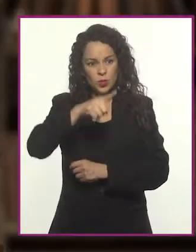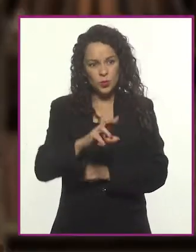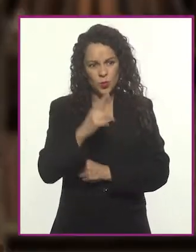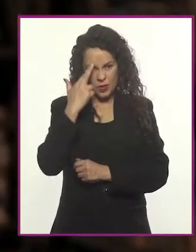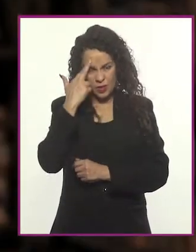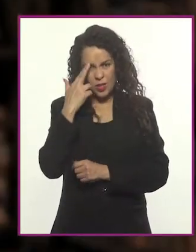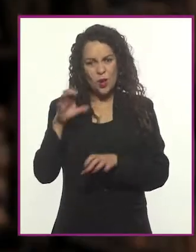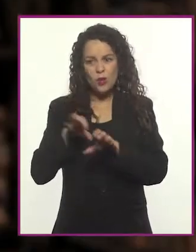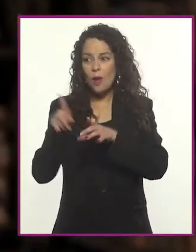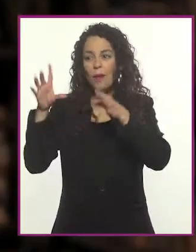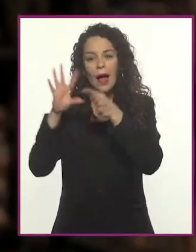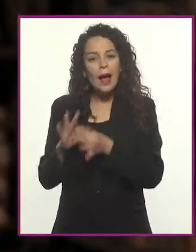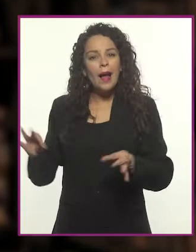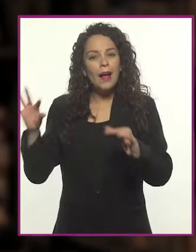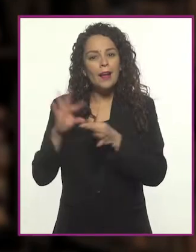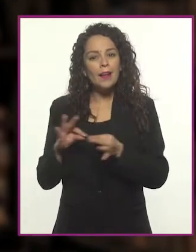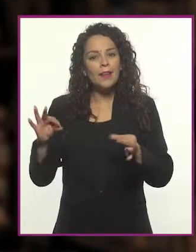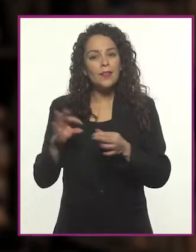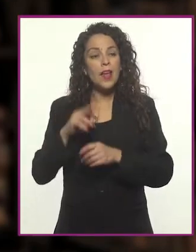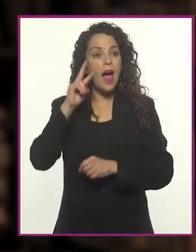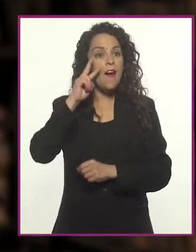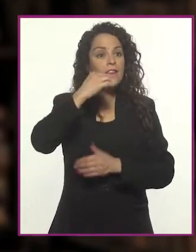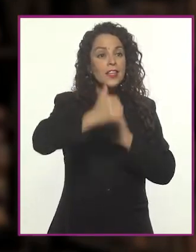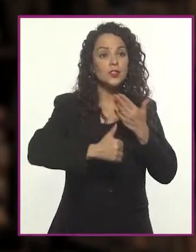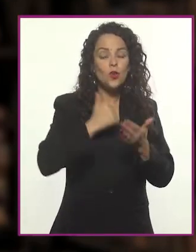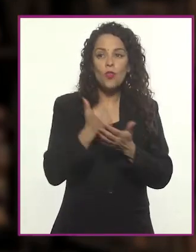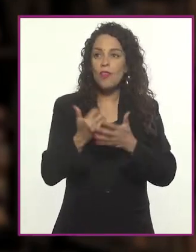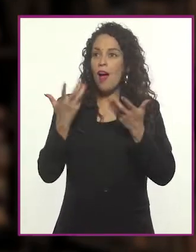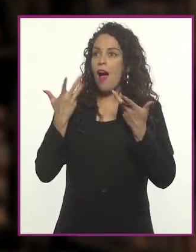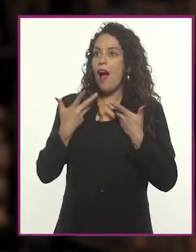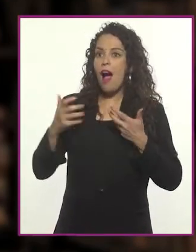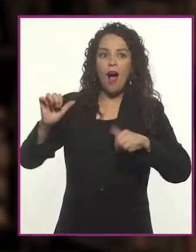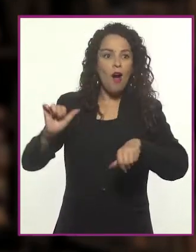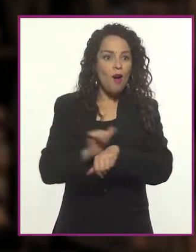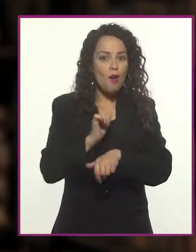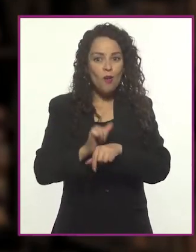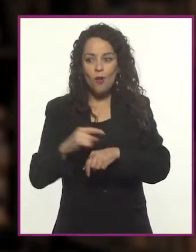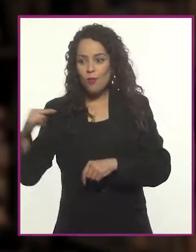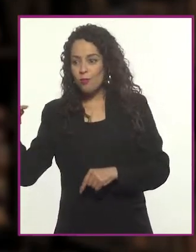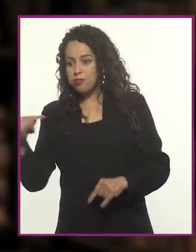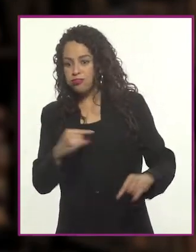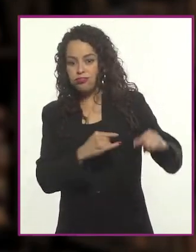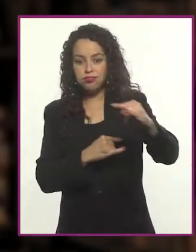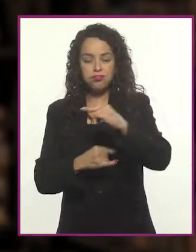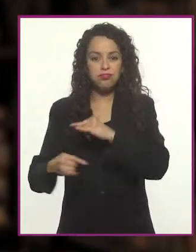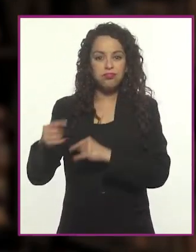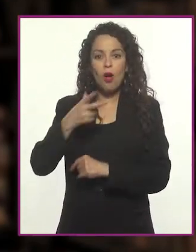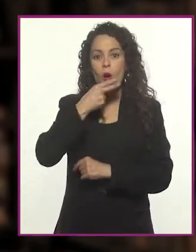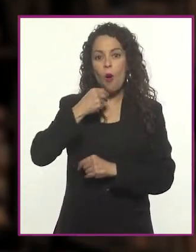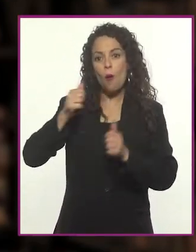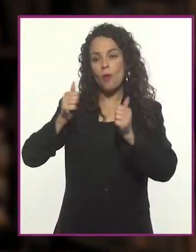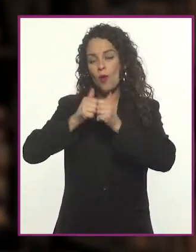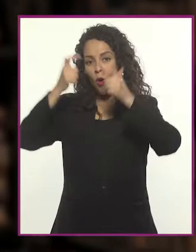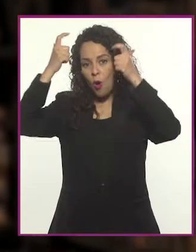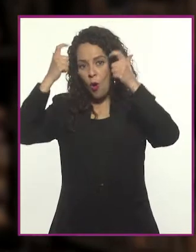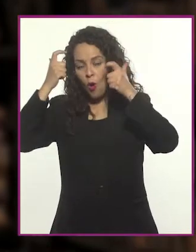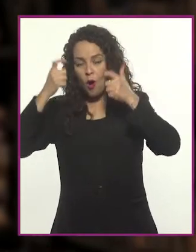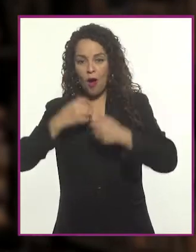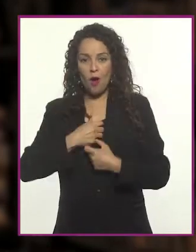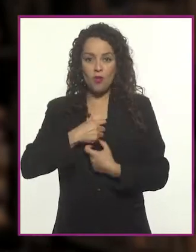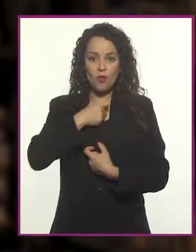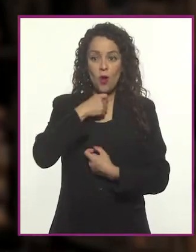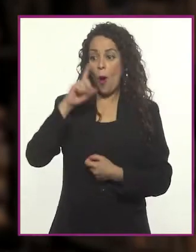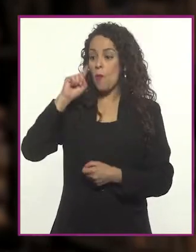acuerdas cómo lo contaba? Su impresión de ver la ciudad, los autos, los hombres con corbata y sombrero, las mujeres